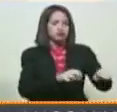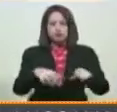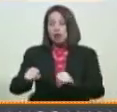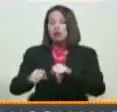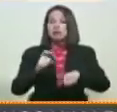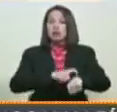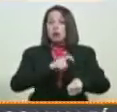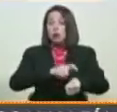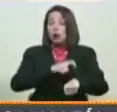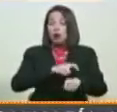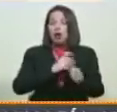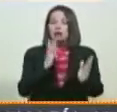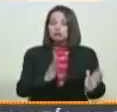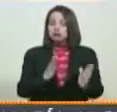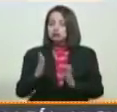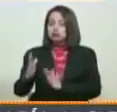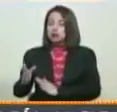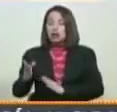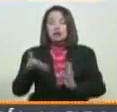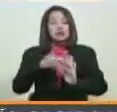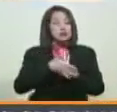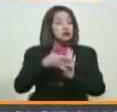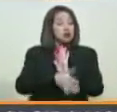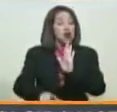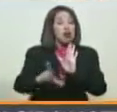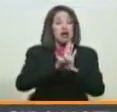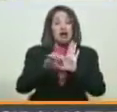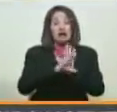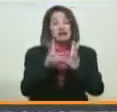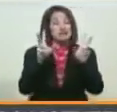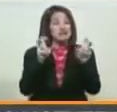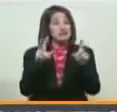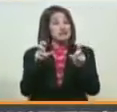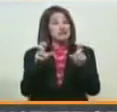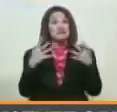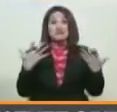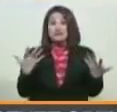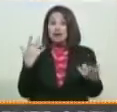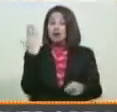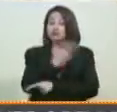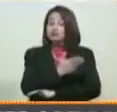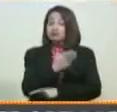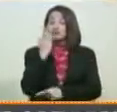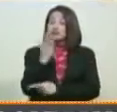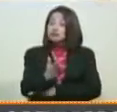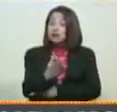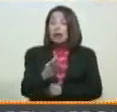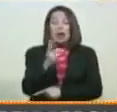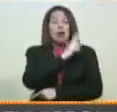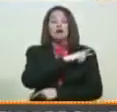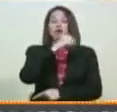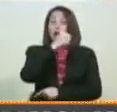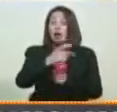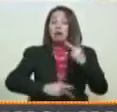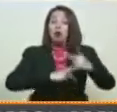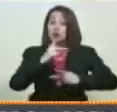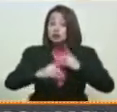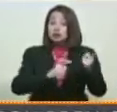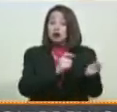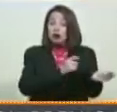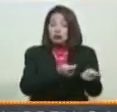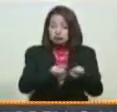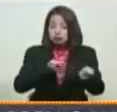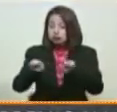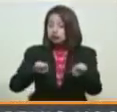temporal, precisamente por algunas situaciones ilícitas e irregulares. Han dicho las autoridades que iniciará un proceso de adecuación de